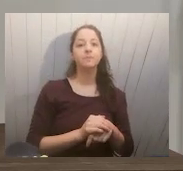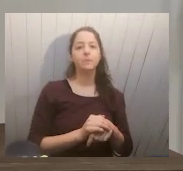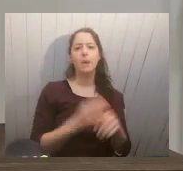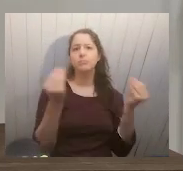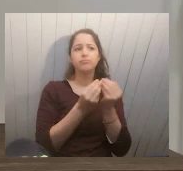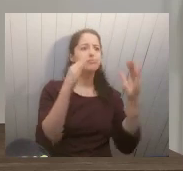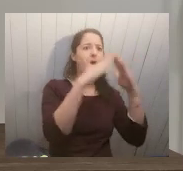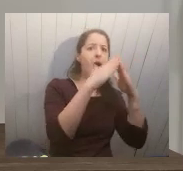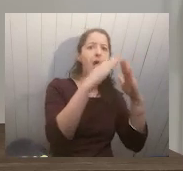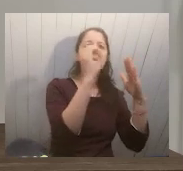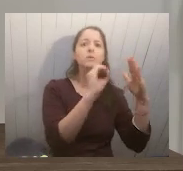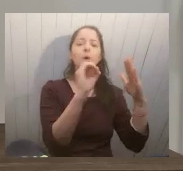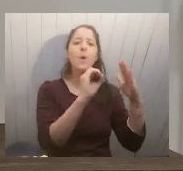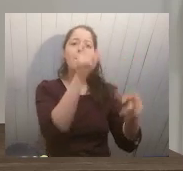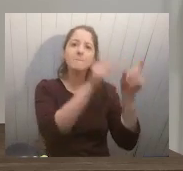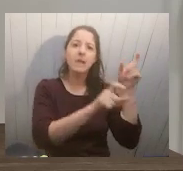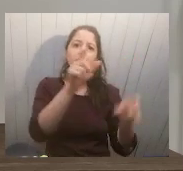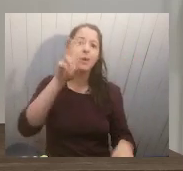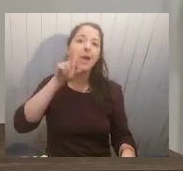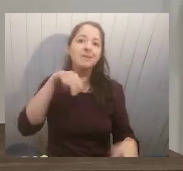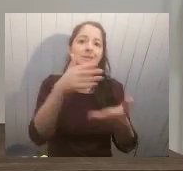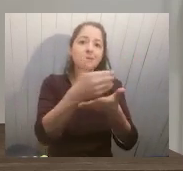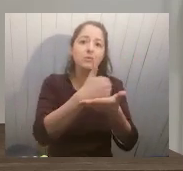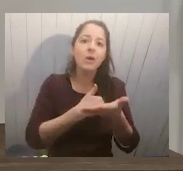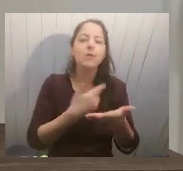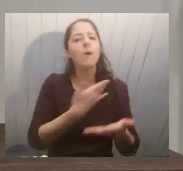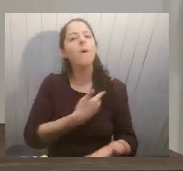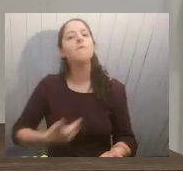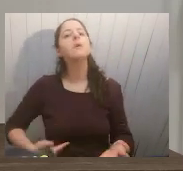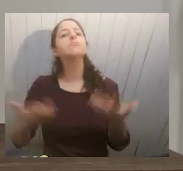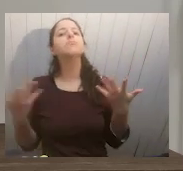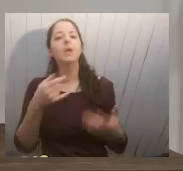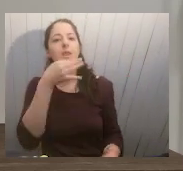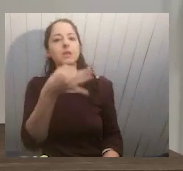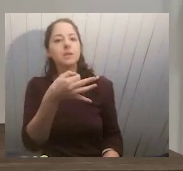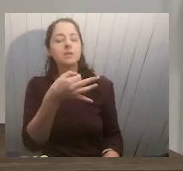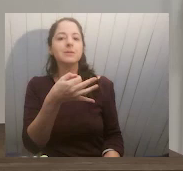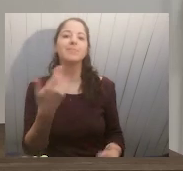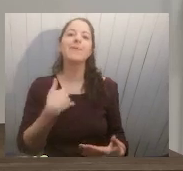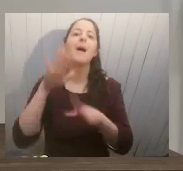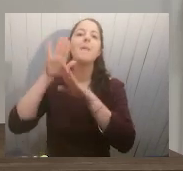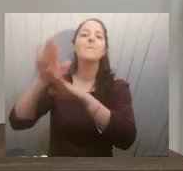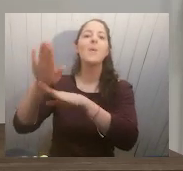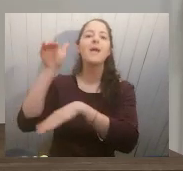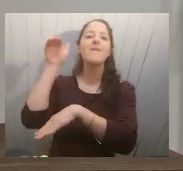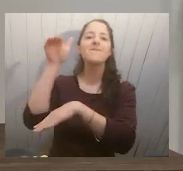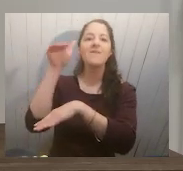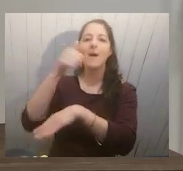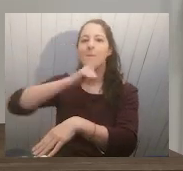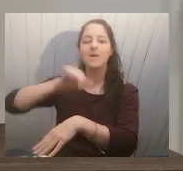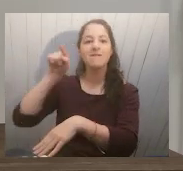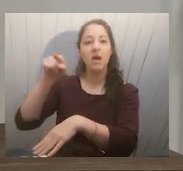Mientras gran parte de las personas y los hogares se quedan sin ingresos, el gobierno responde con medidas para favorecer a la